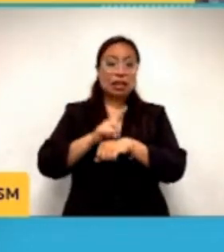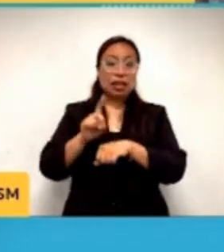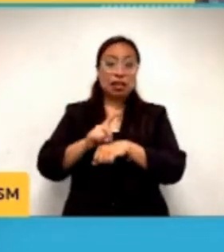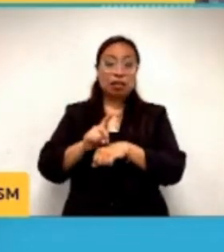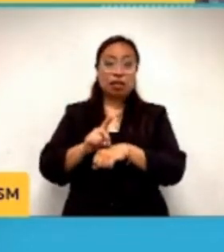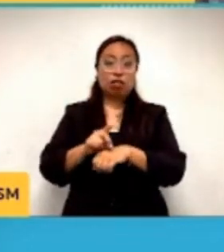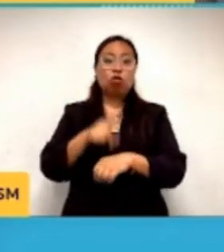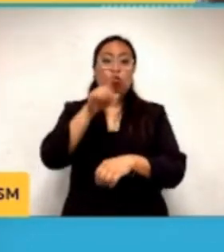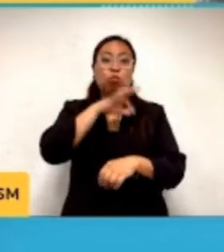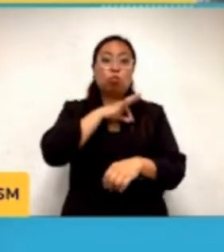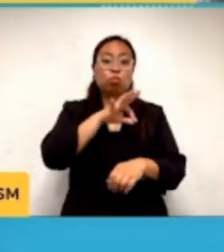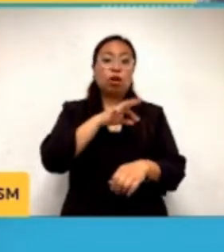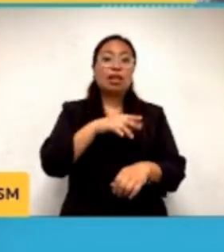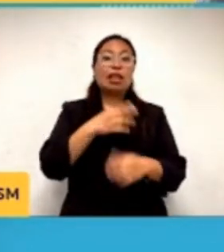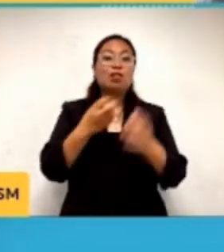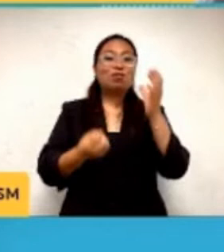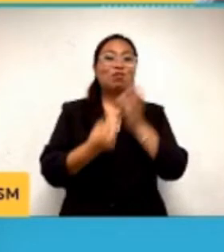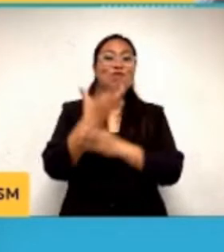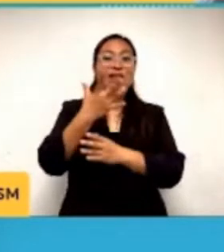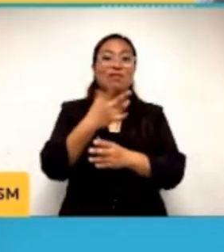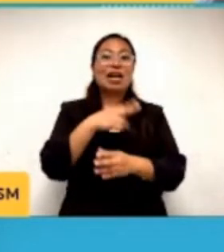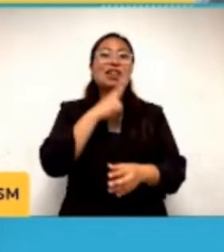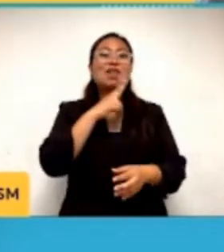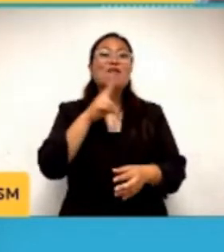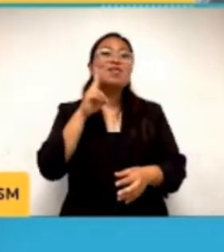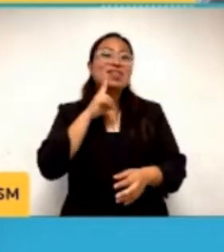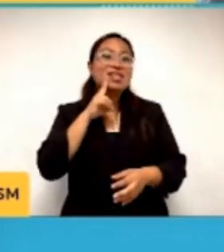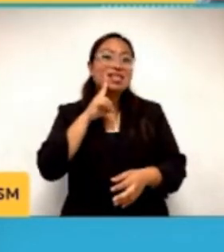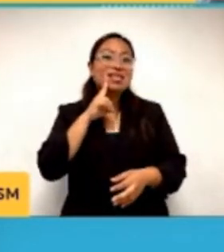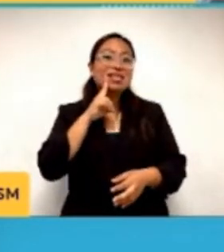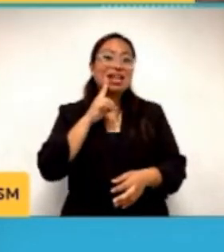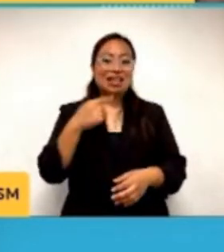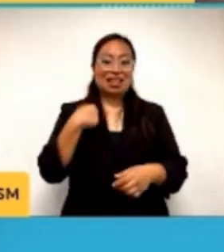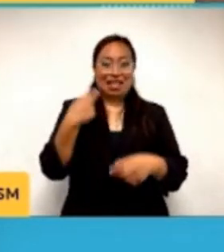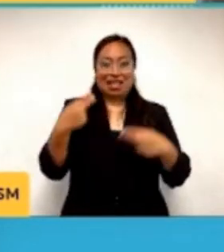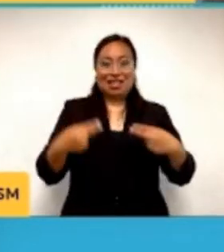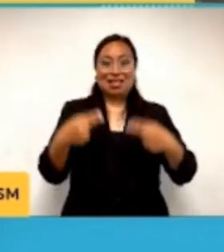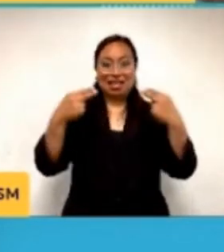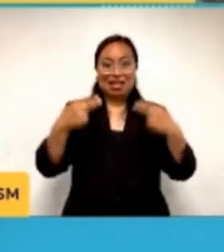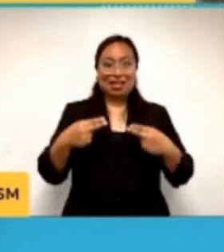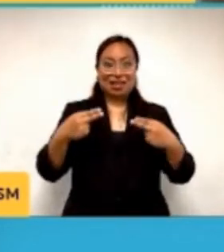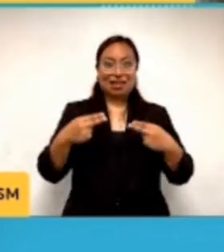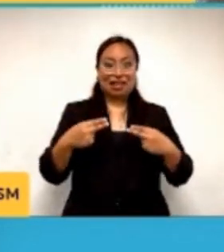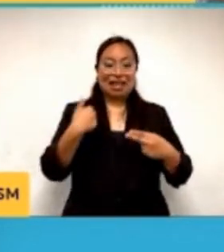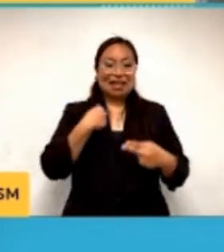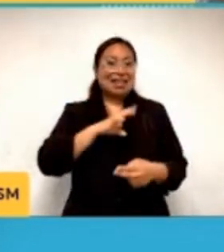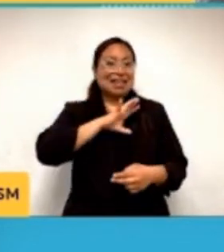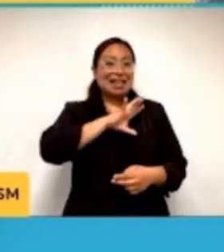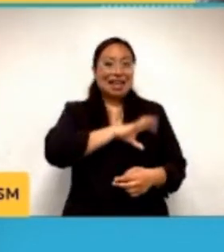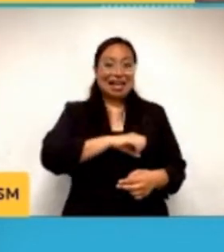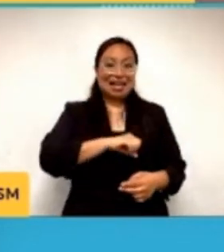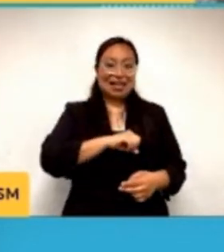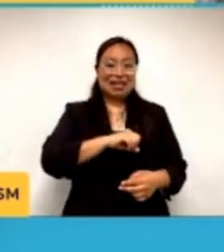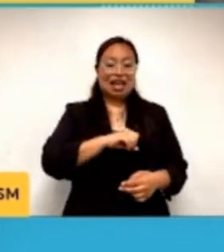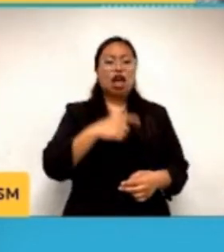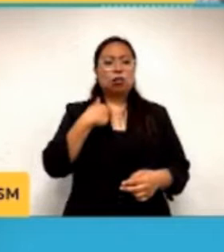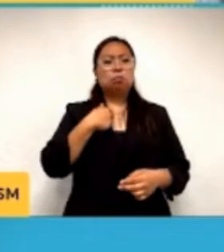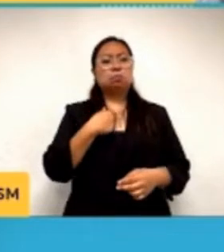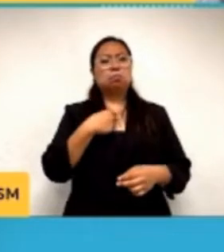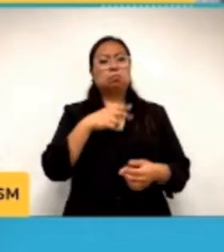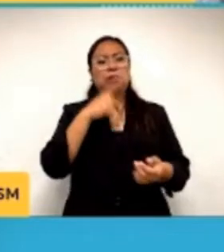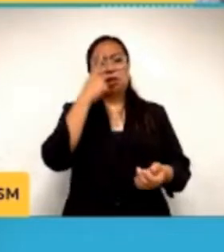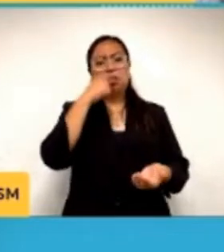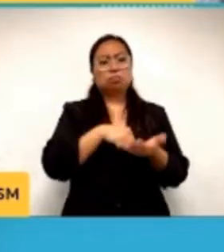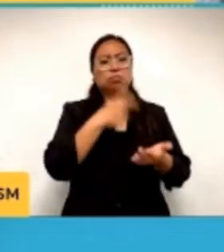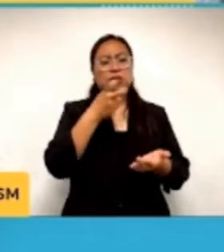busca crear tu propio newsletter con noticias de la industria, con cosas que a ti te han parecido relevantes. Te confieso que yo